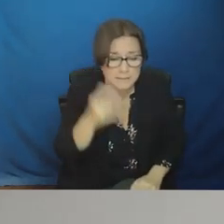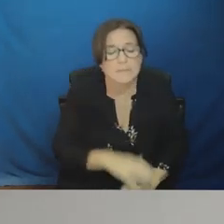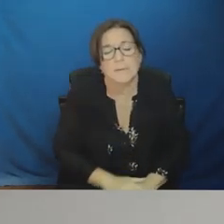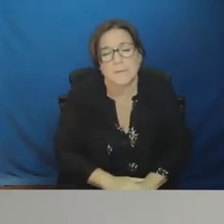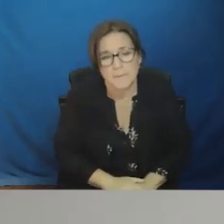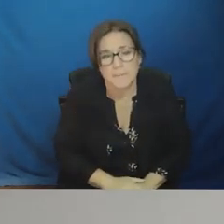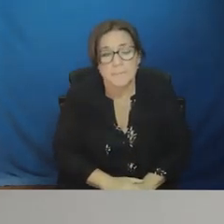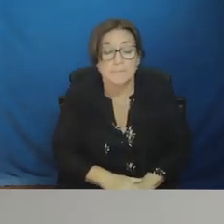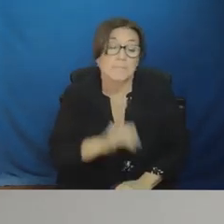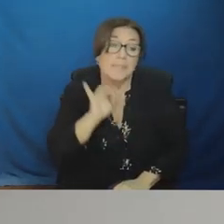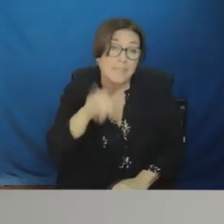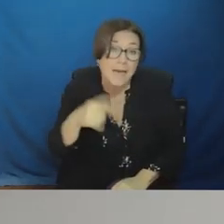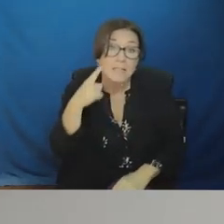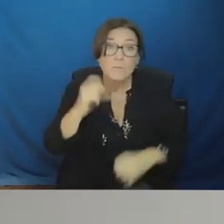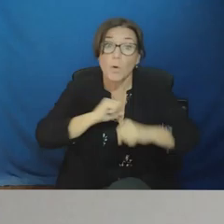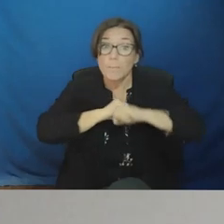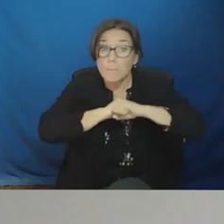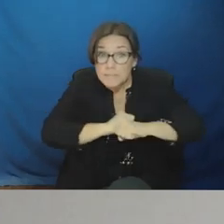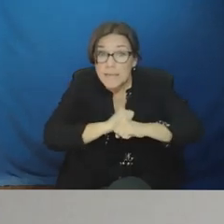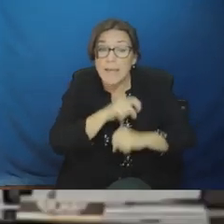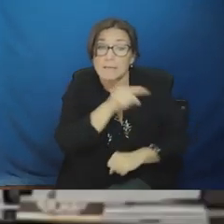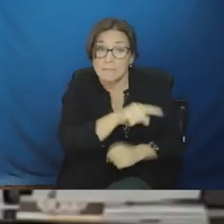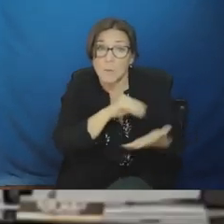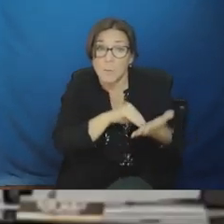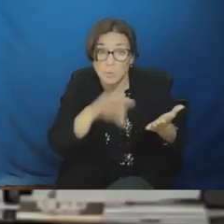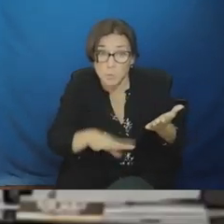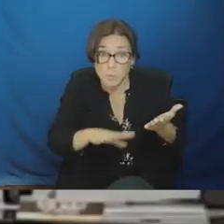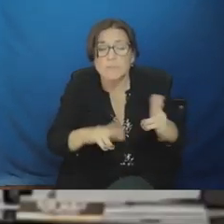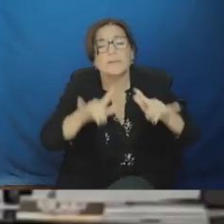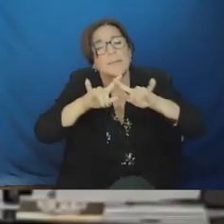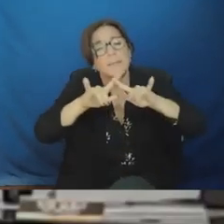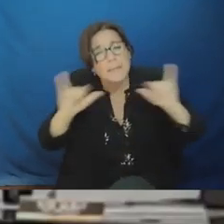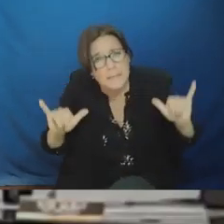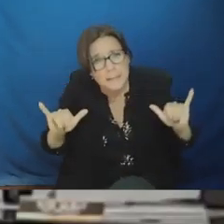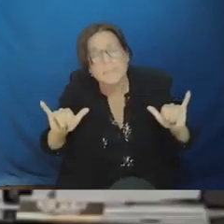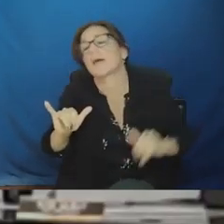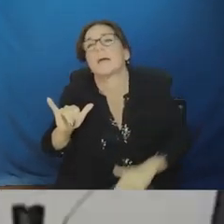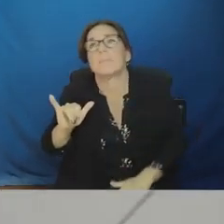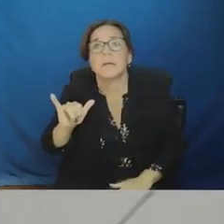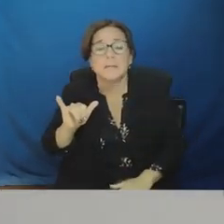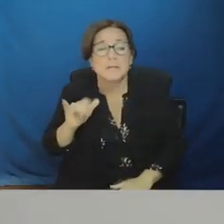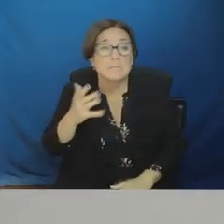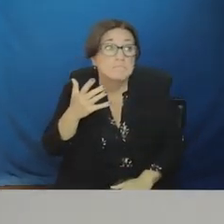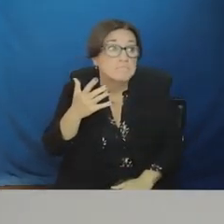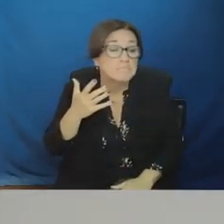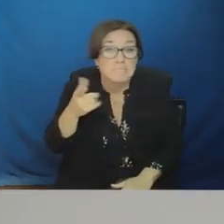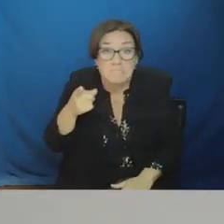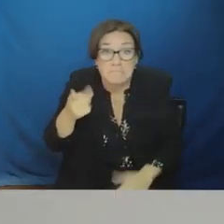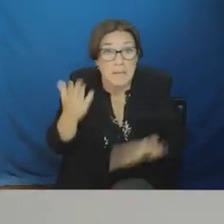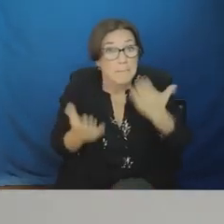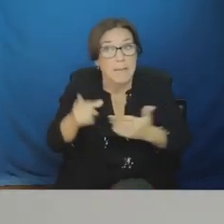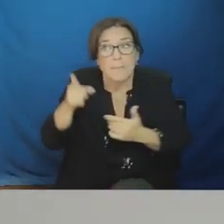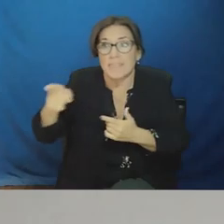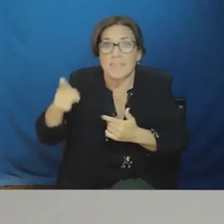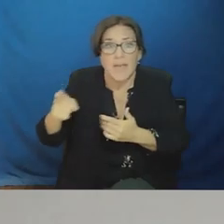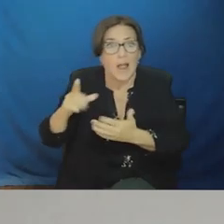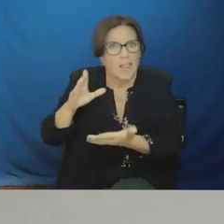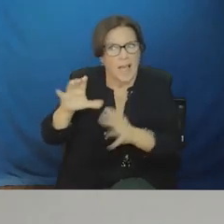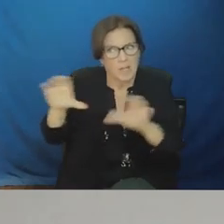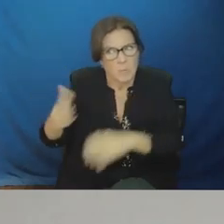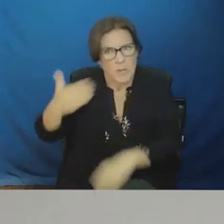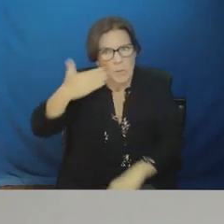pero a veces bueno por supuesto sé que es para proteger y también hay que